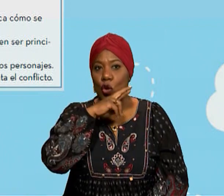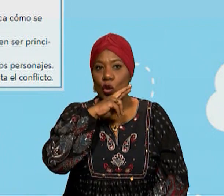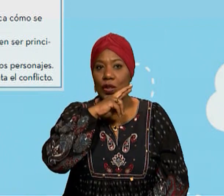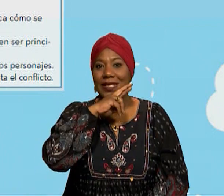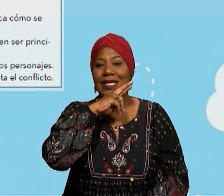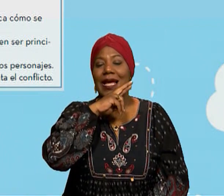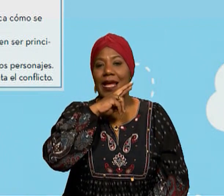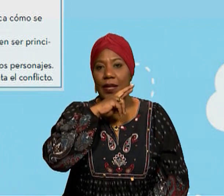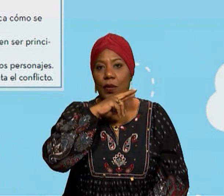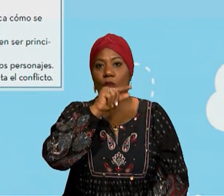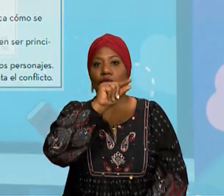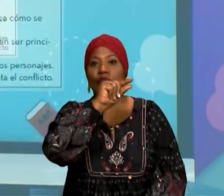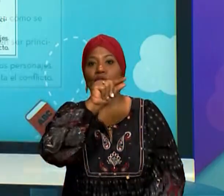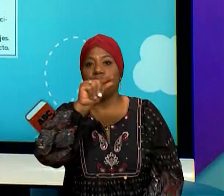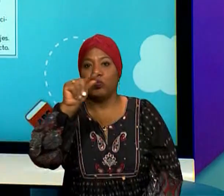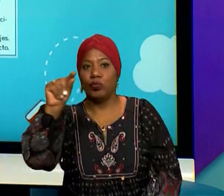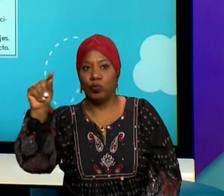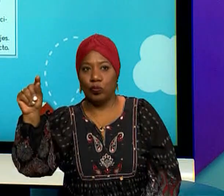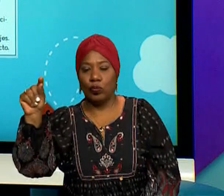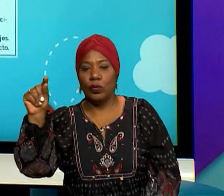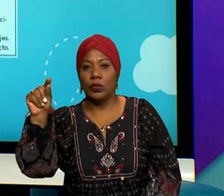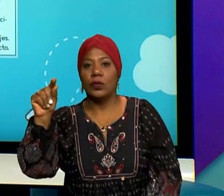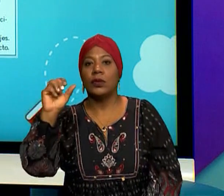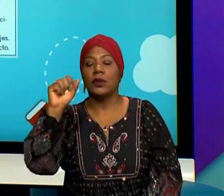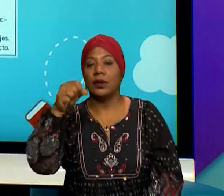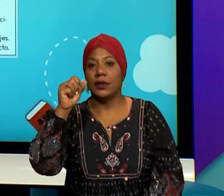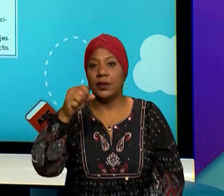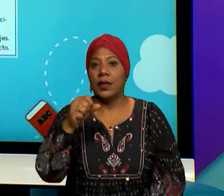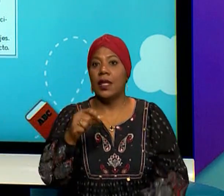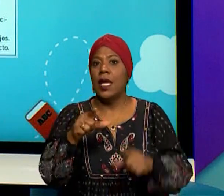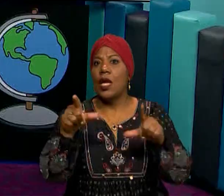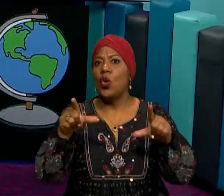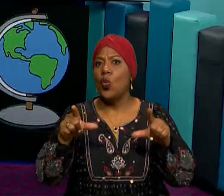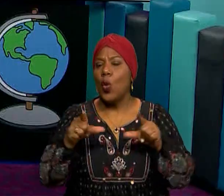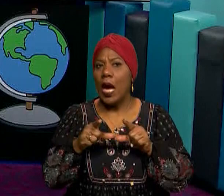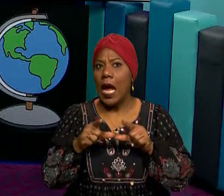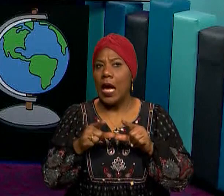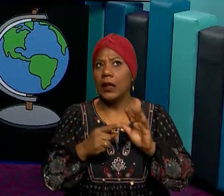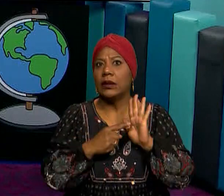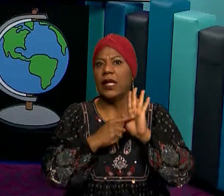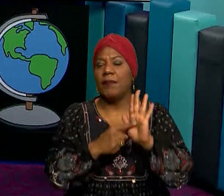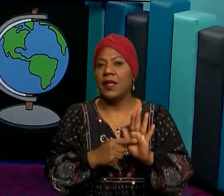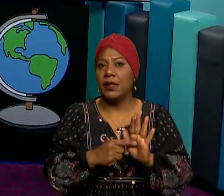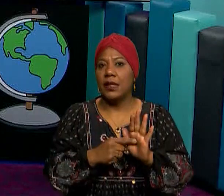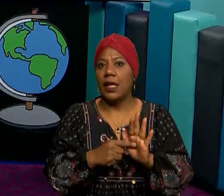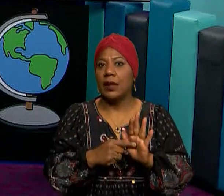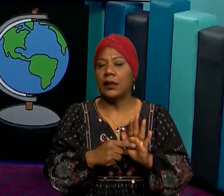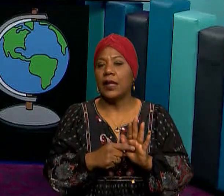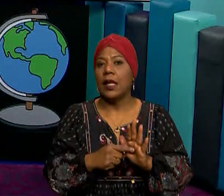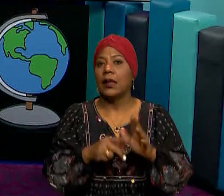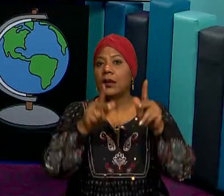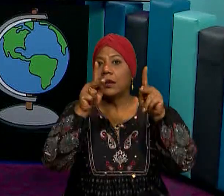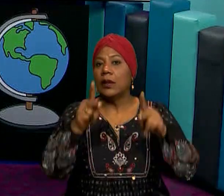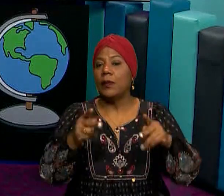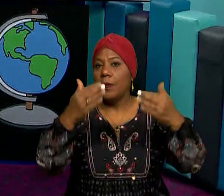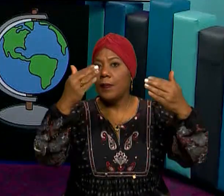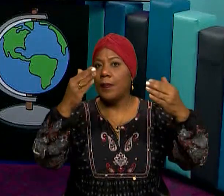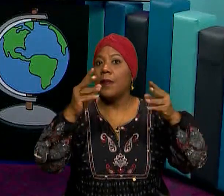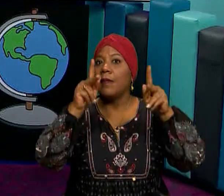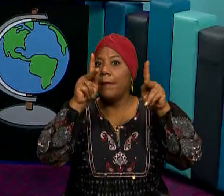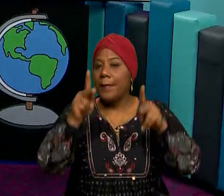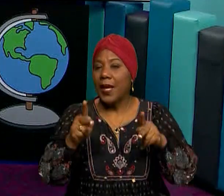presenta el lugar y los personajes. El cuento tiene 3 partes: introducción,